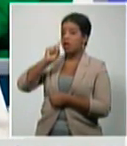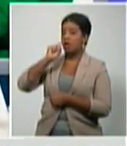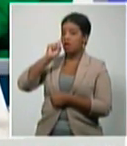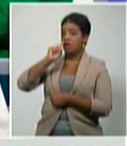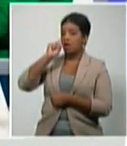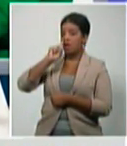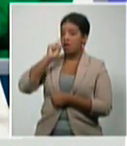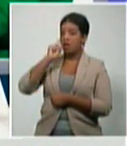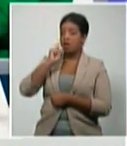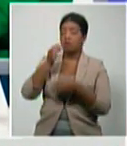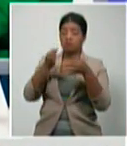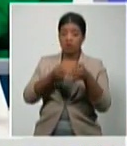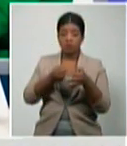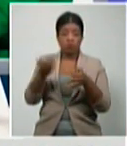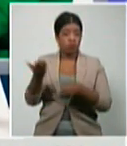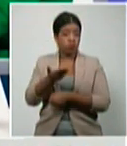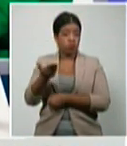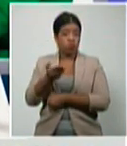a